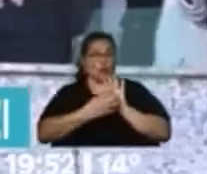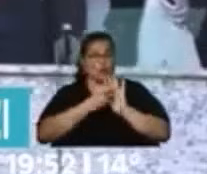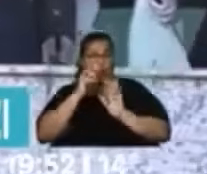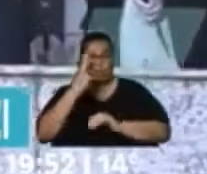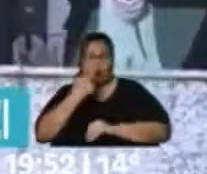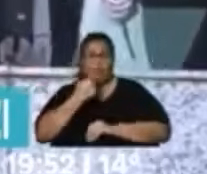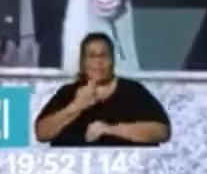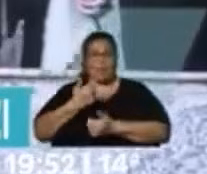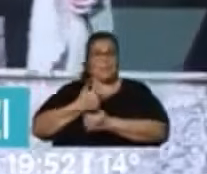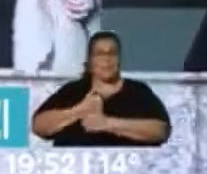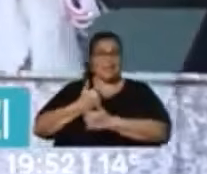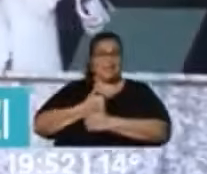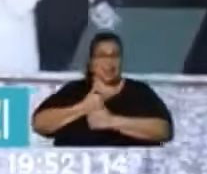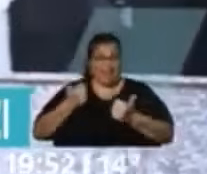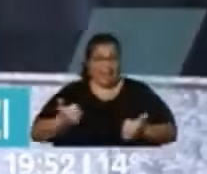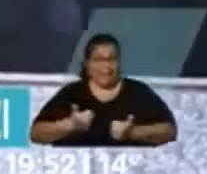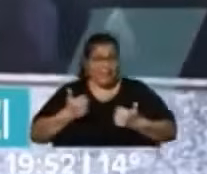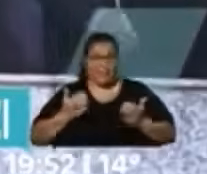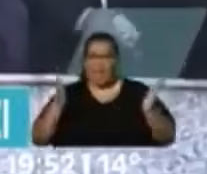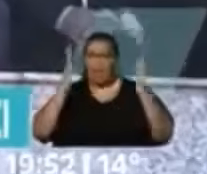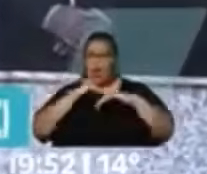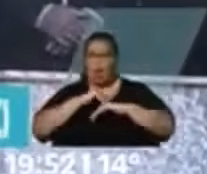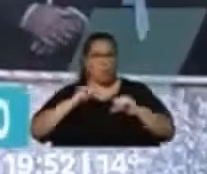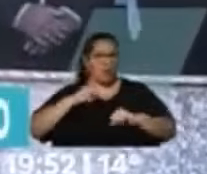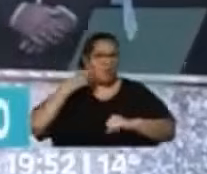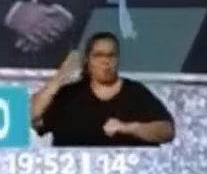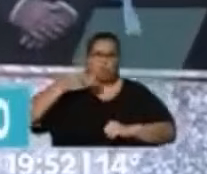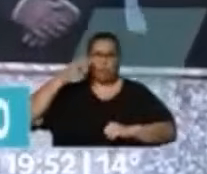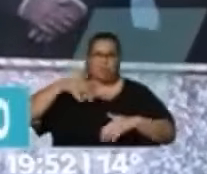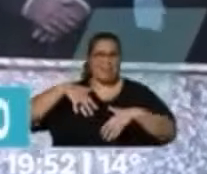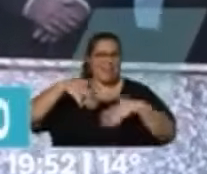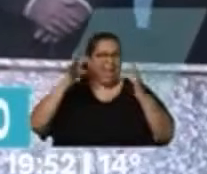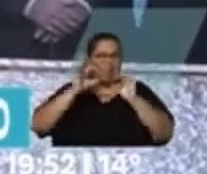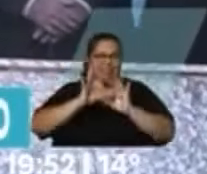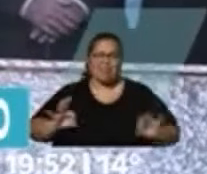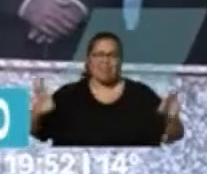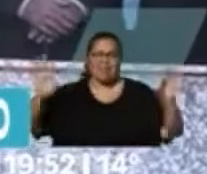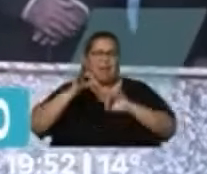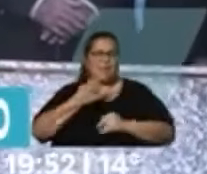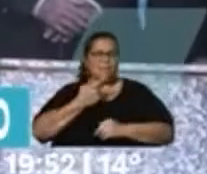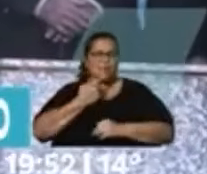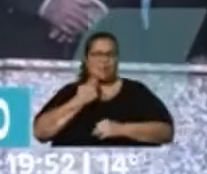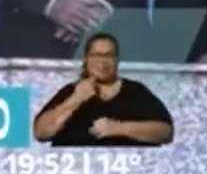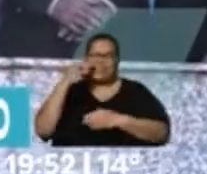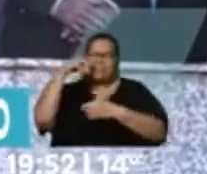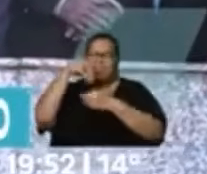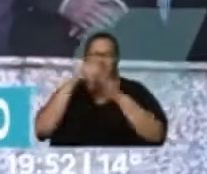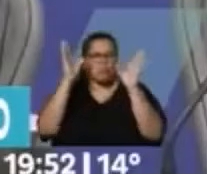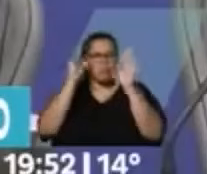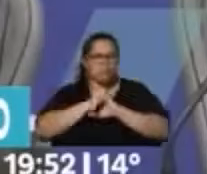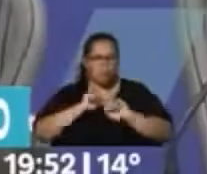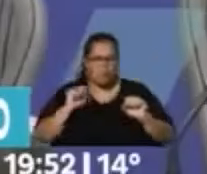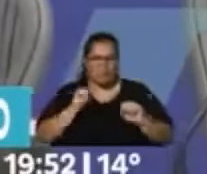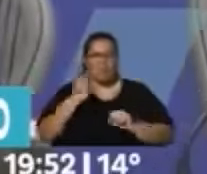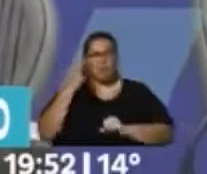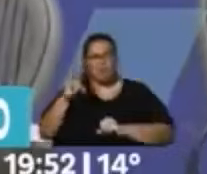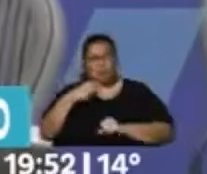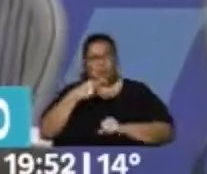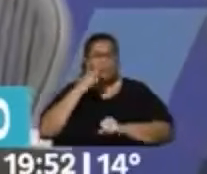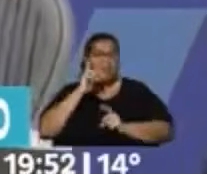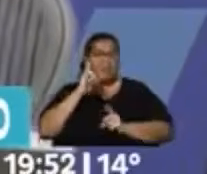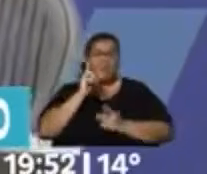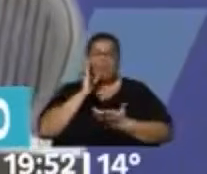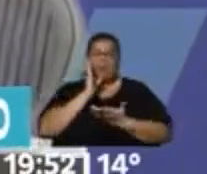indica que los militares en actividad deben de abstenerse de ejecutar cualquier acto de naturaleza política, por lo que, según señala el texto, corresponde el cese